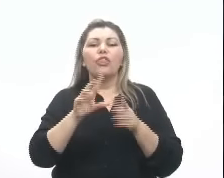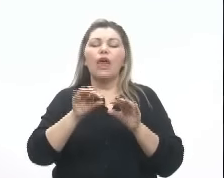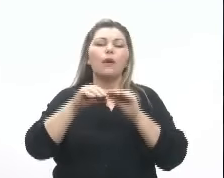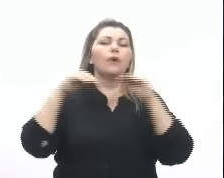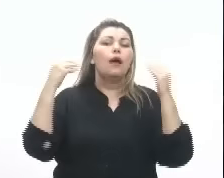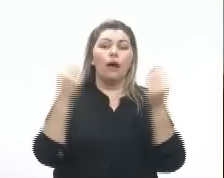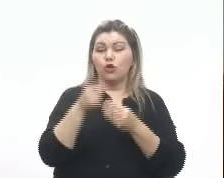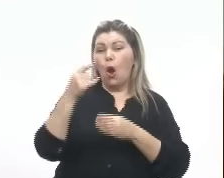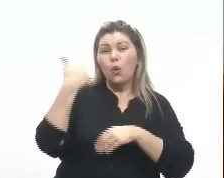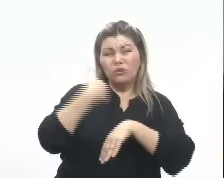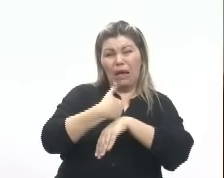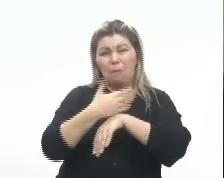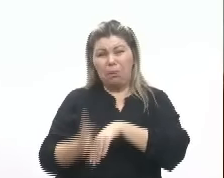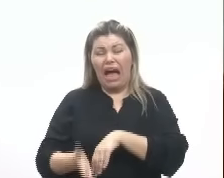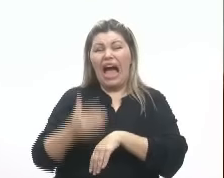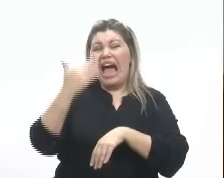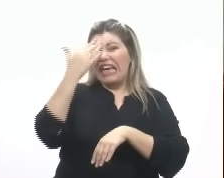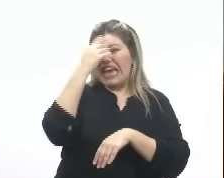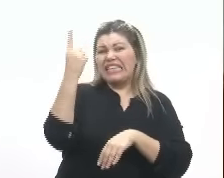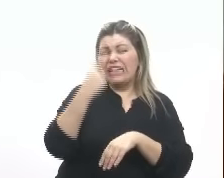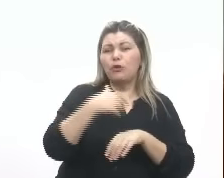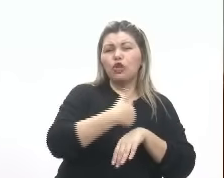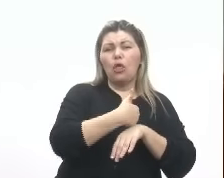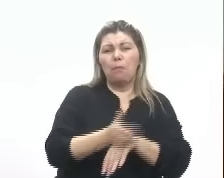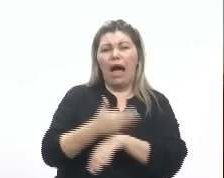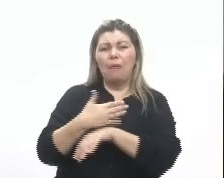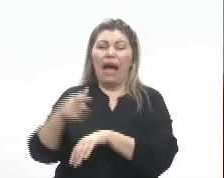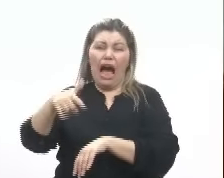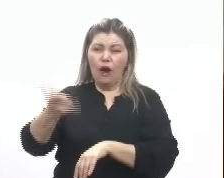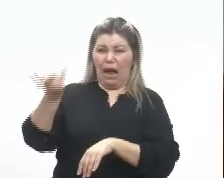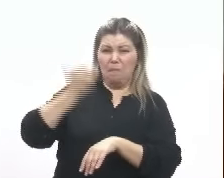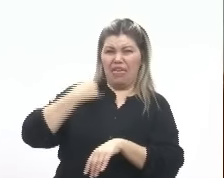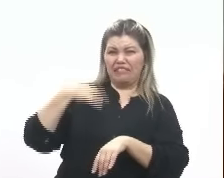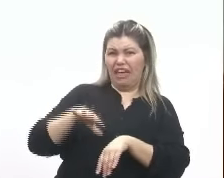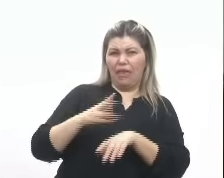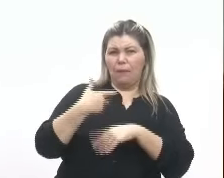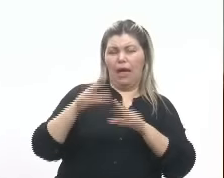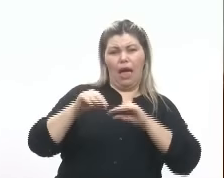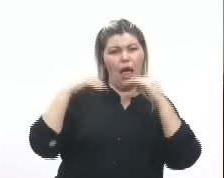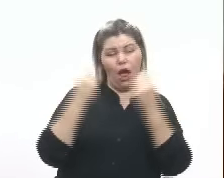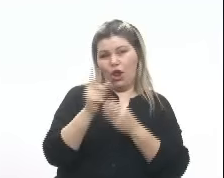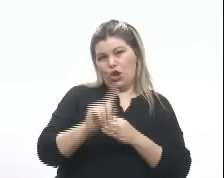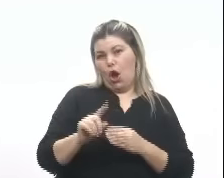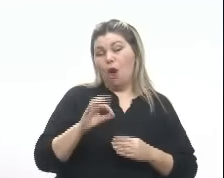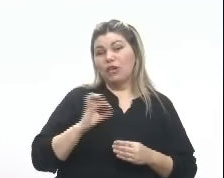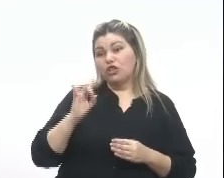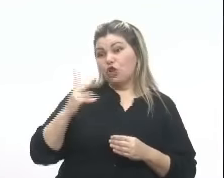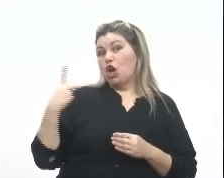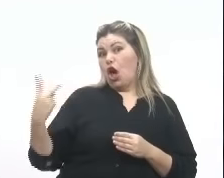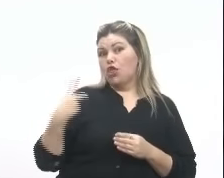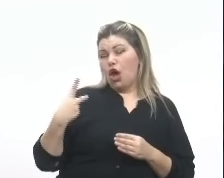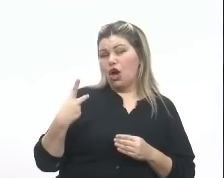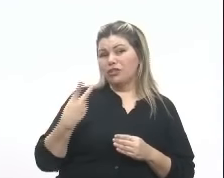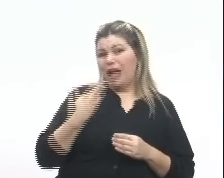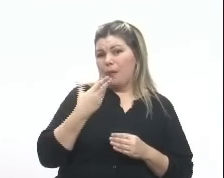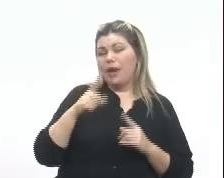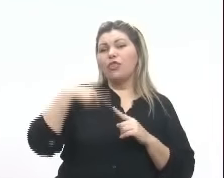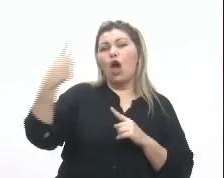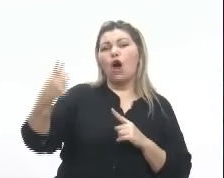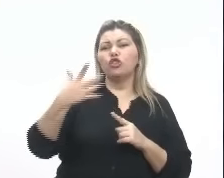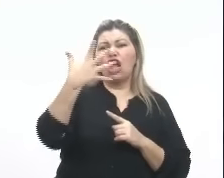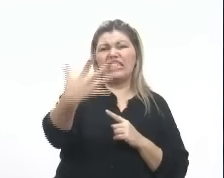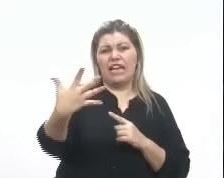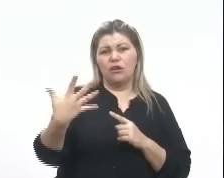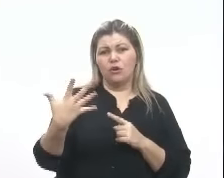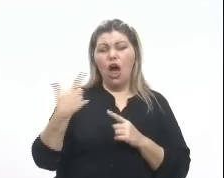Usted se pasó 15 minutos y todos se pasaron acá. Así que no me diga a mí vaya redondeando. O sea, aparte hablamos dos nada más. Y acá están hablando cinco de la otra parte. Dijimos que iba a